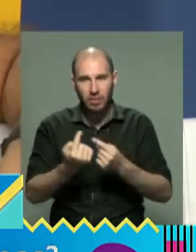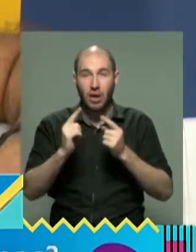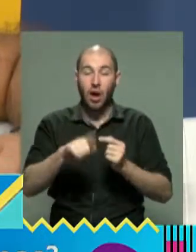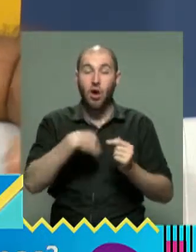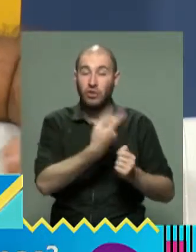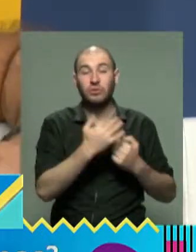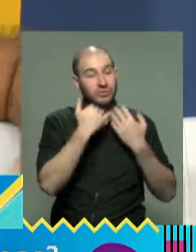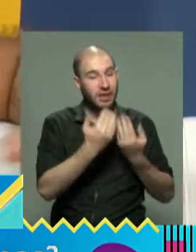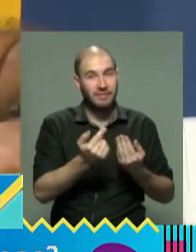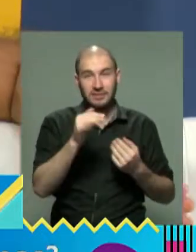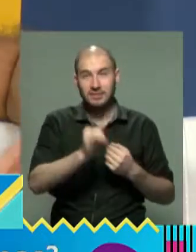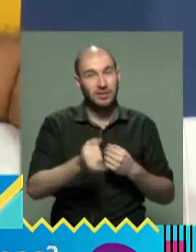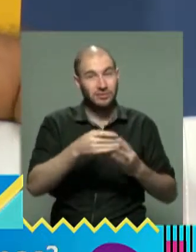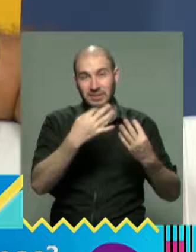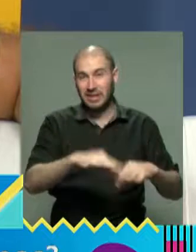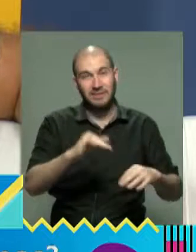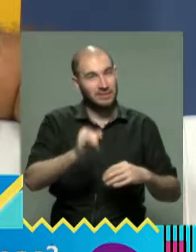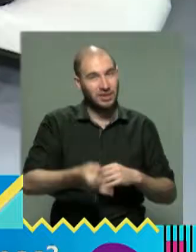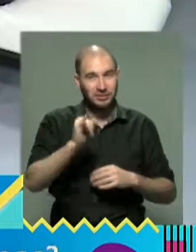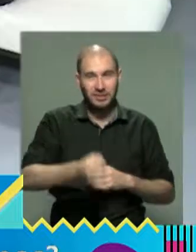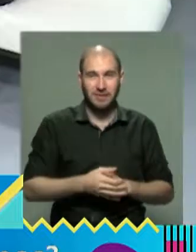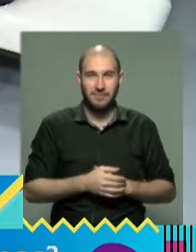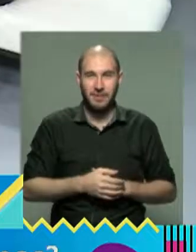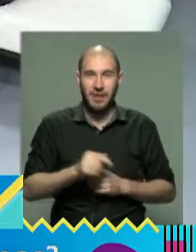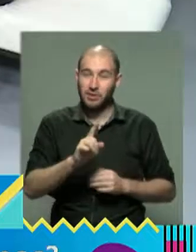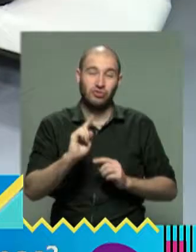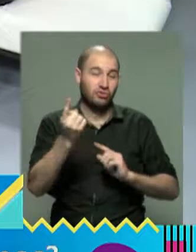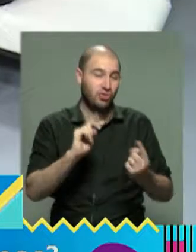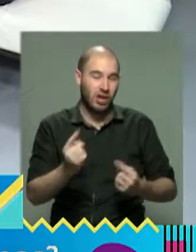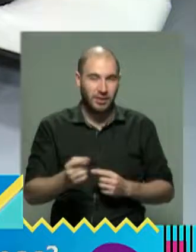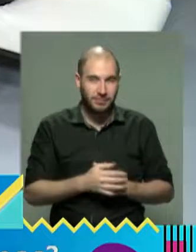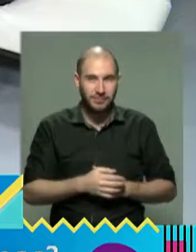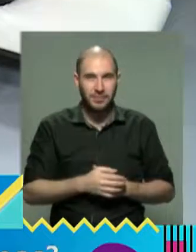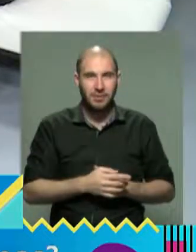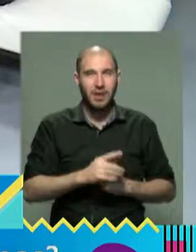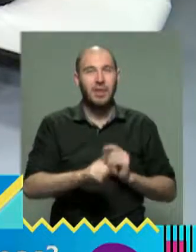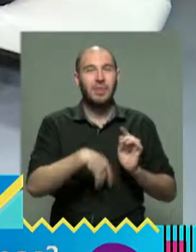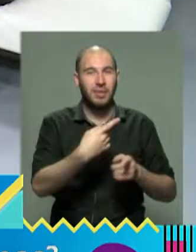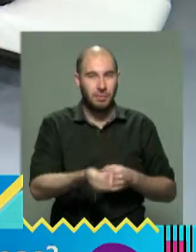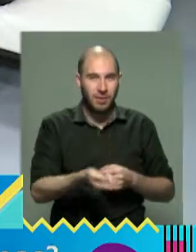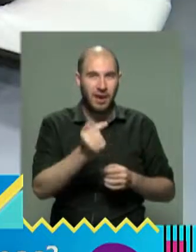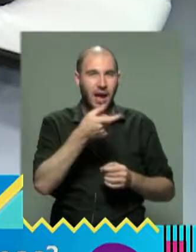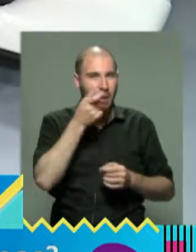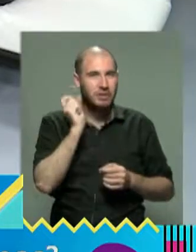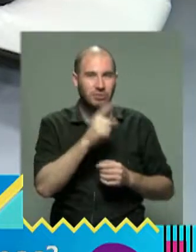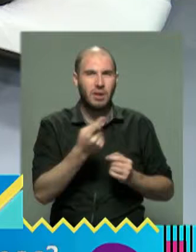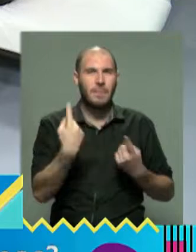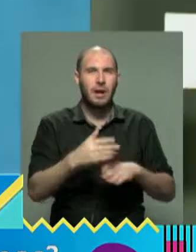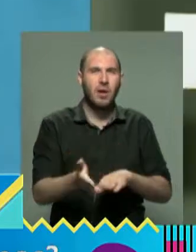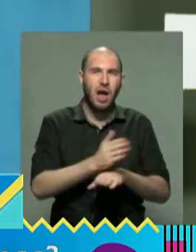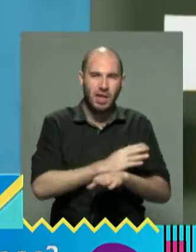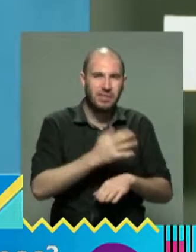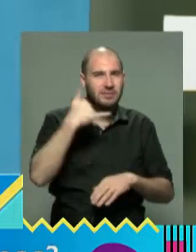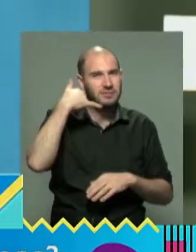saben y se tienen que salir o salir. Bien. Que van apareciendo solas. Vamos a ir enseguida, Nico, a tu experiencia, pero antes tenemos